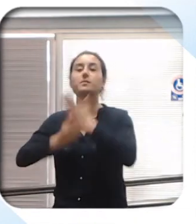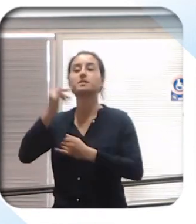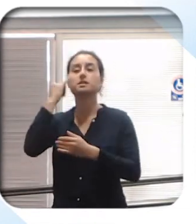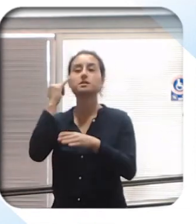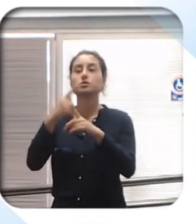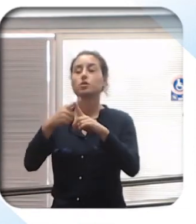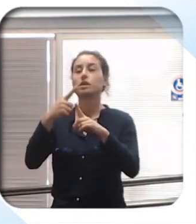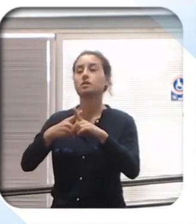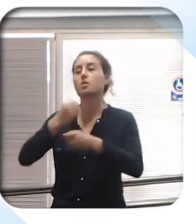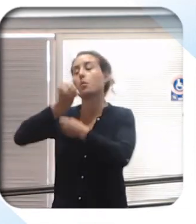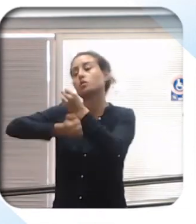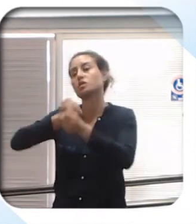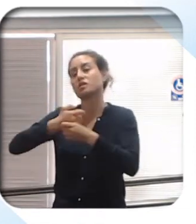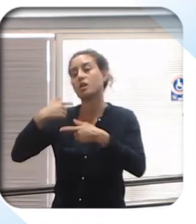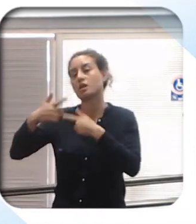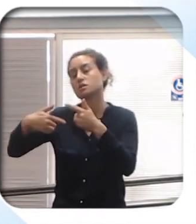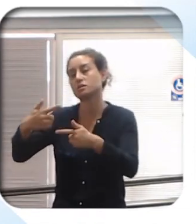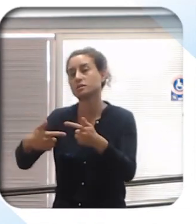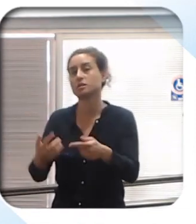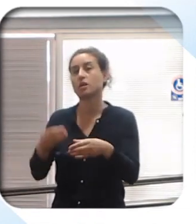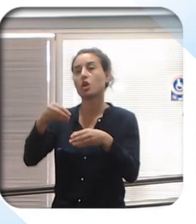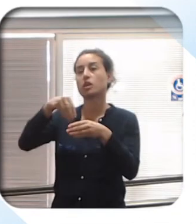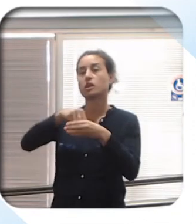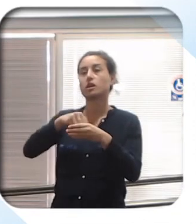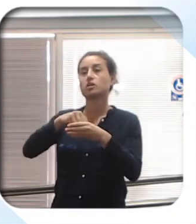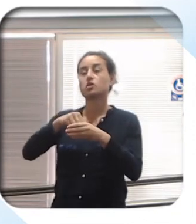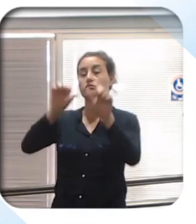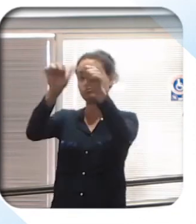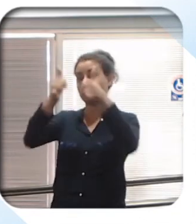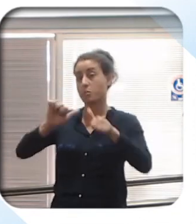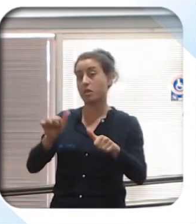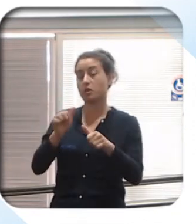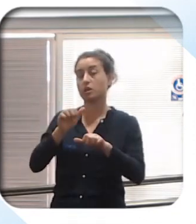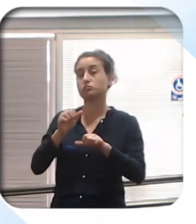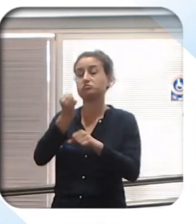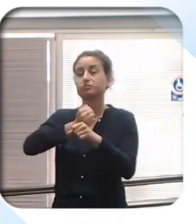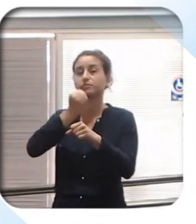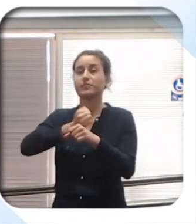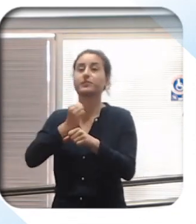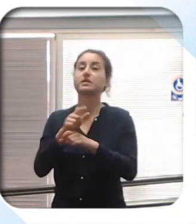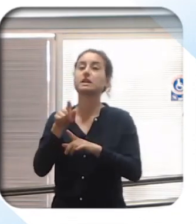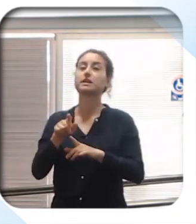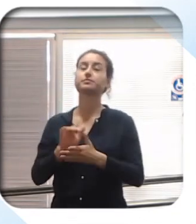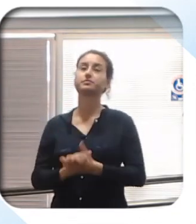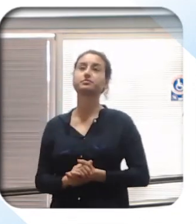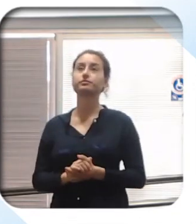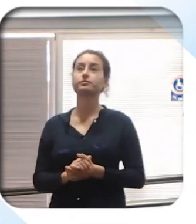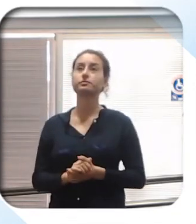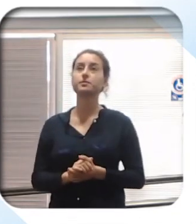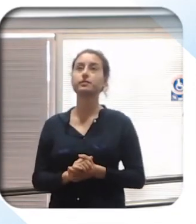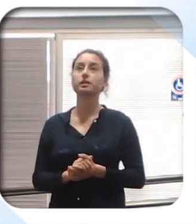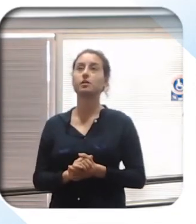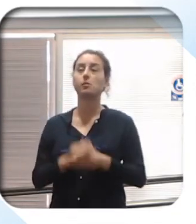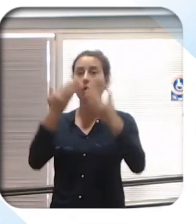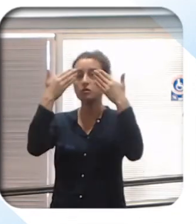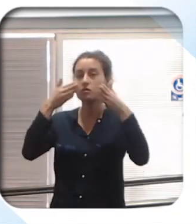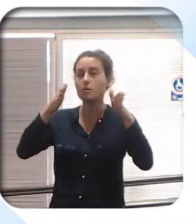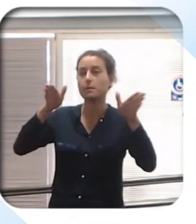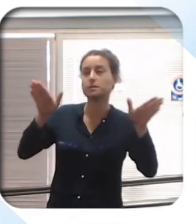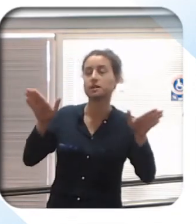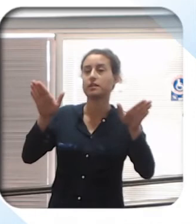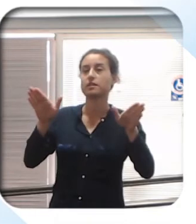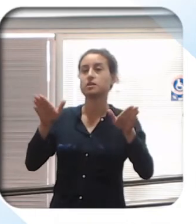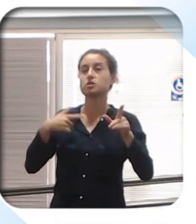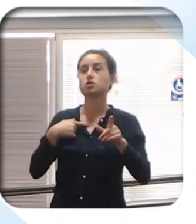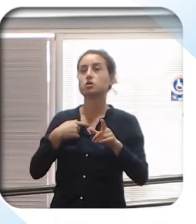y bueno, y ahora sigo dentro de lo que es el departamento de Maldonado. Así que bueno, tengo como un espectro un poquitito más amplio a